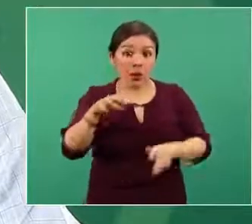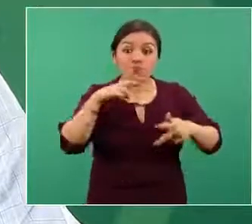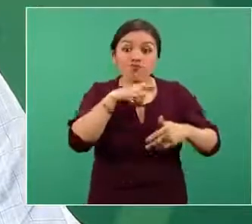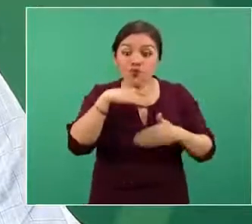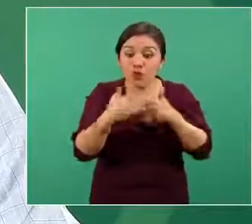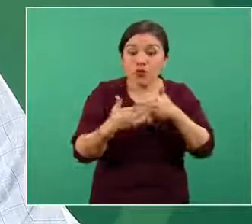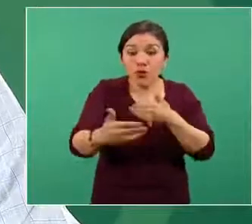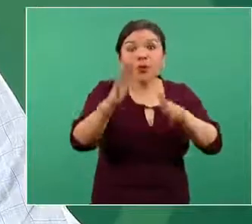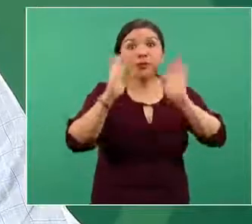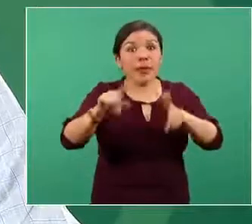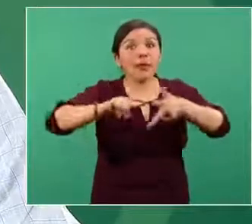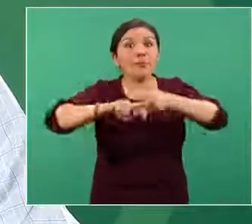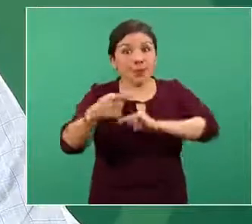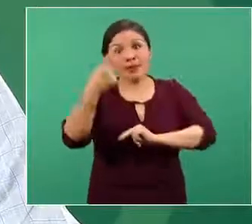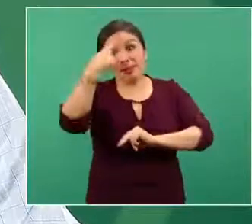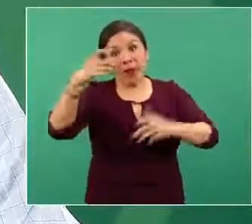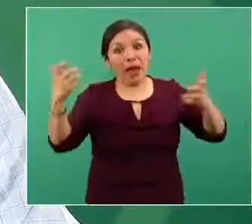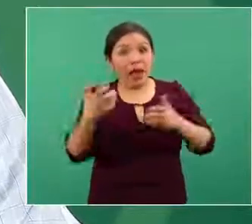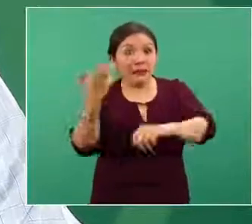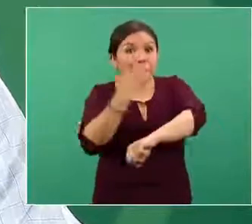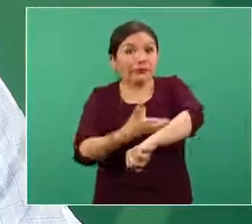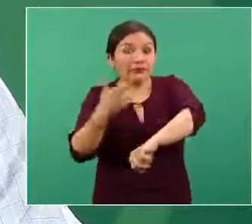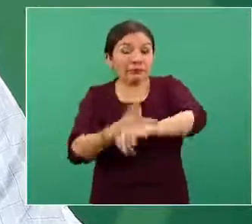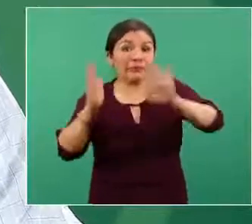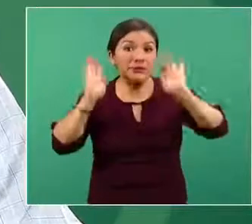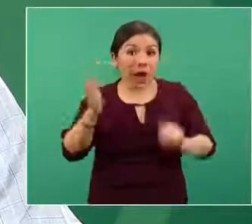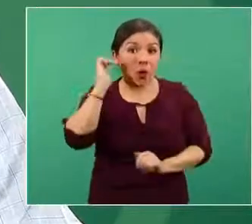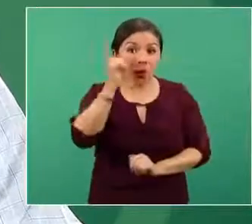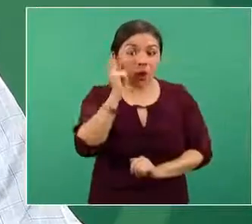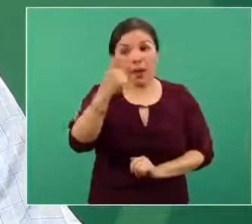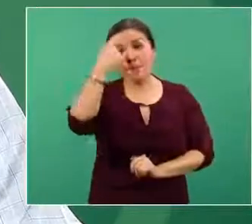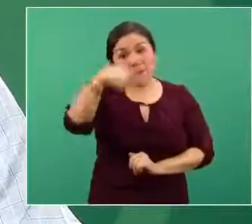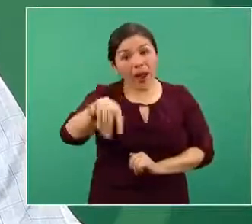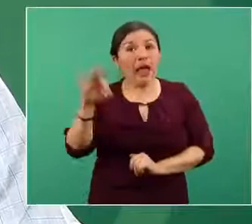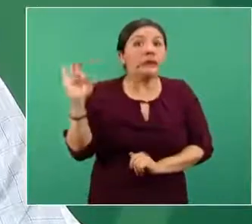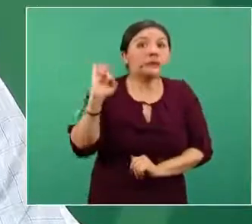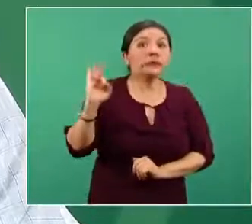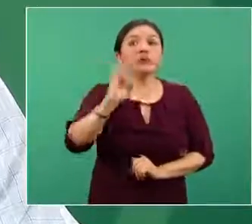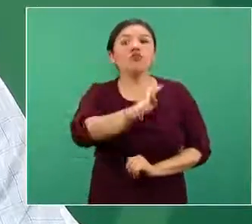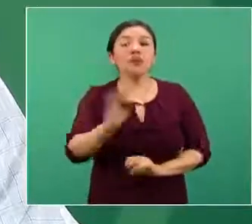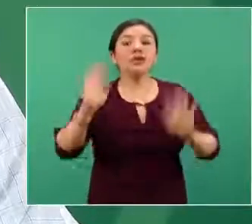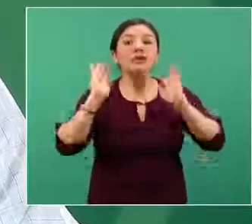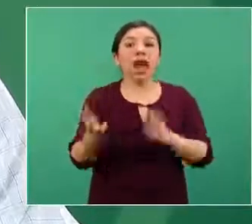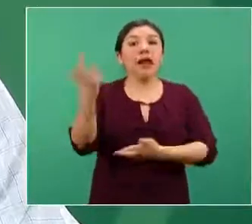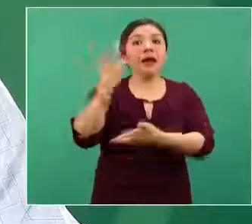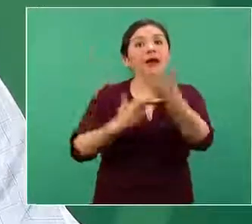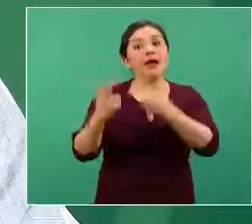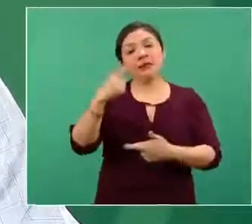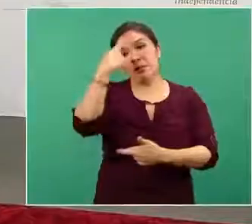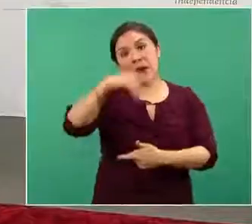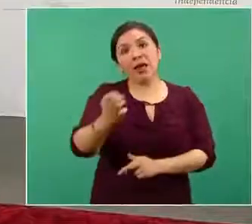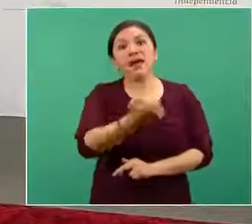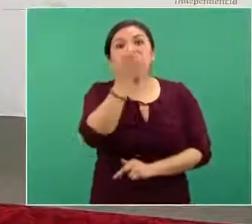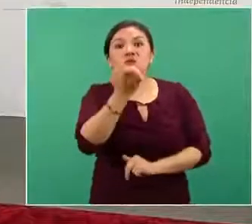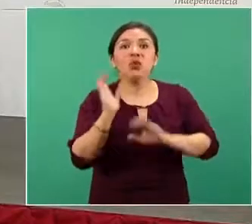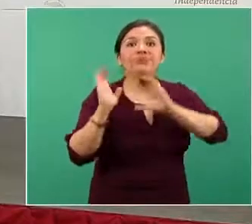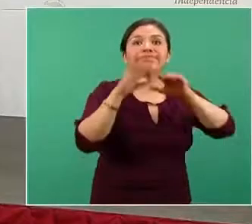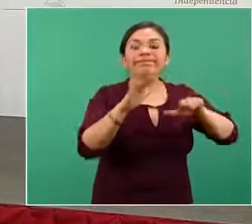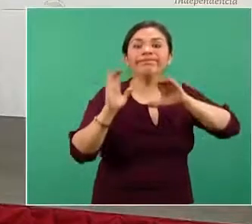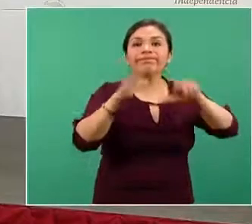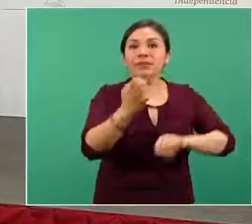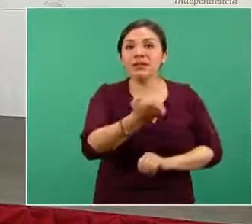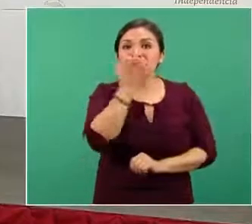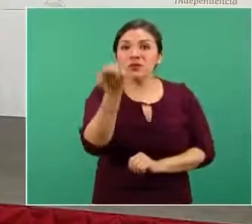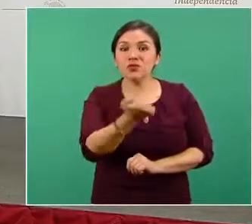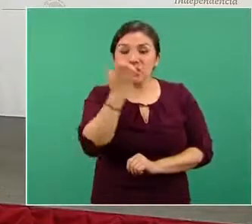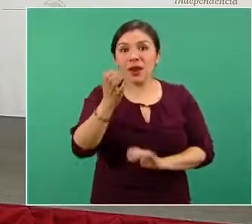entrar ya en aplicación, en implementación, en relación a la posibilidad del retorno a las actividades escolares